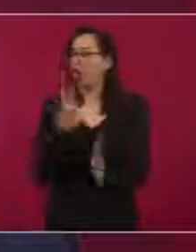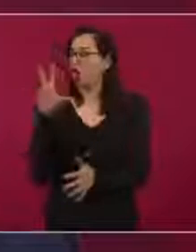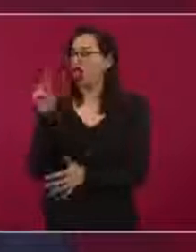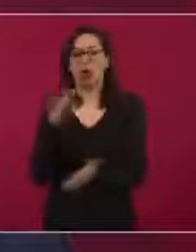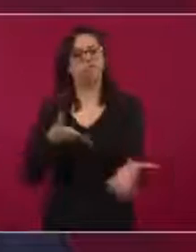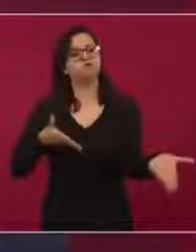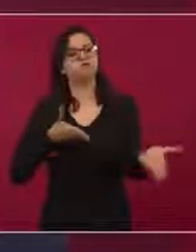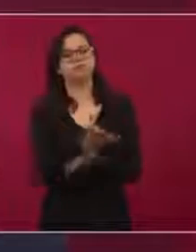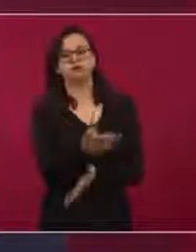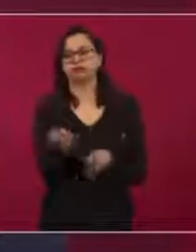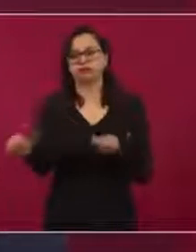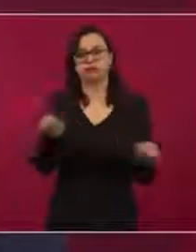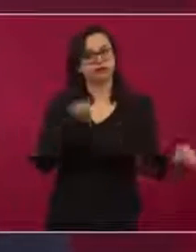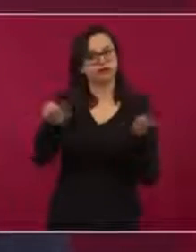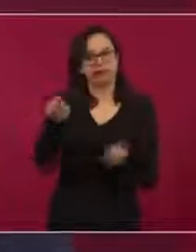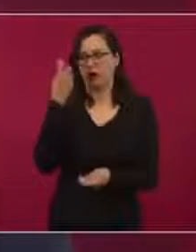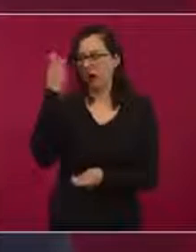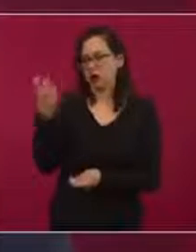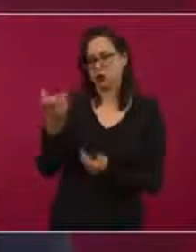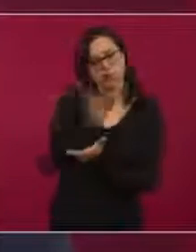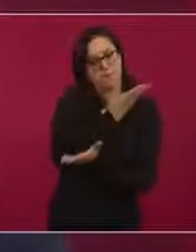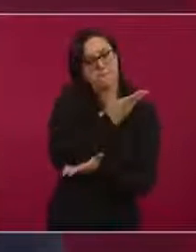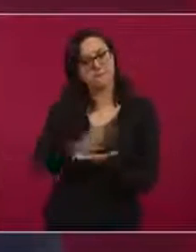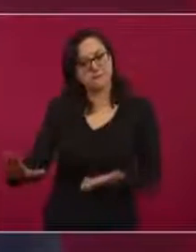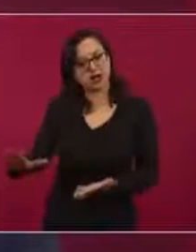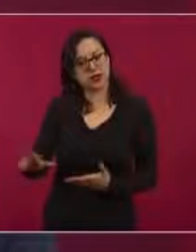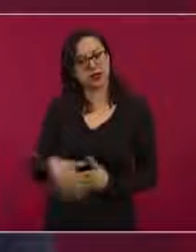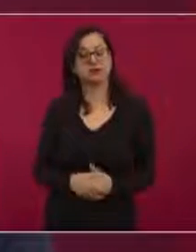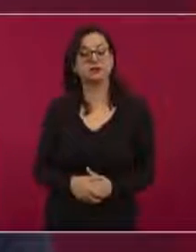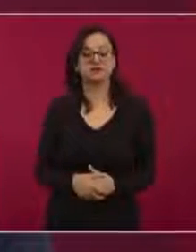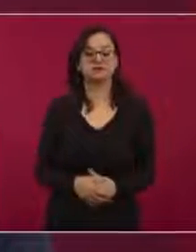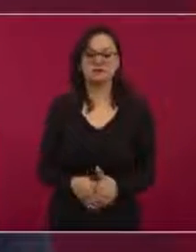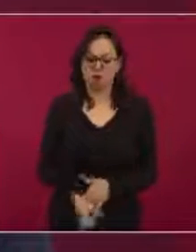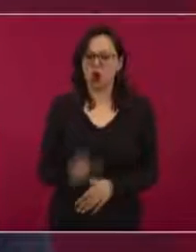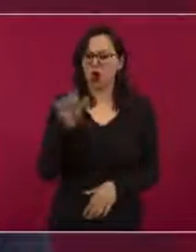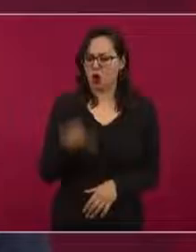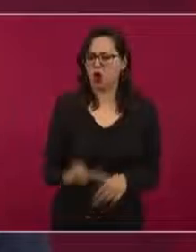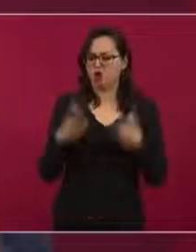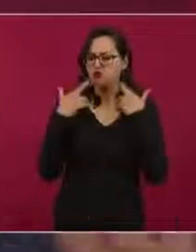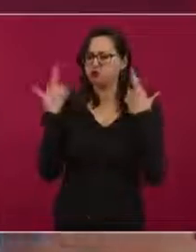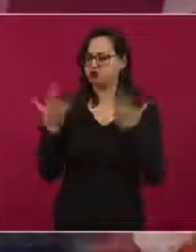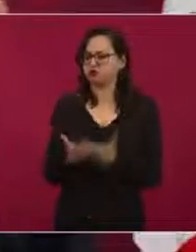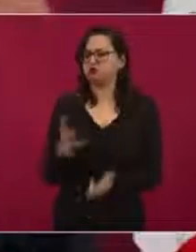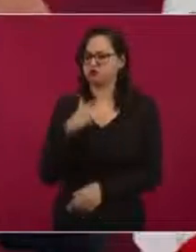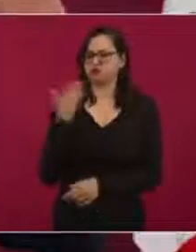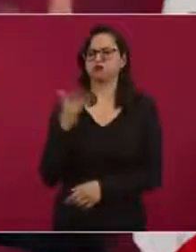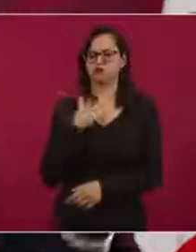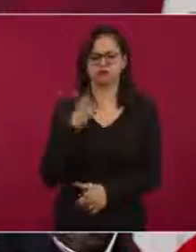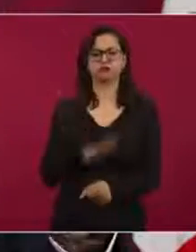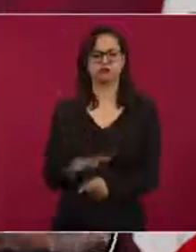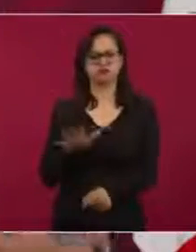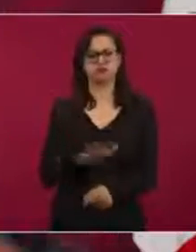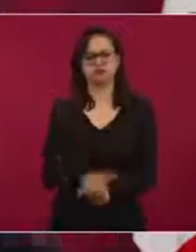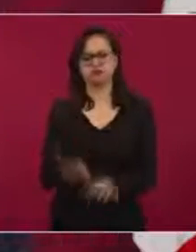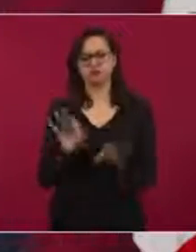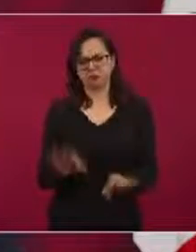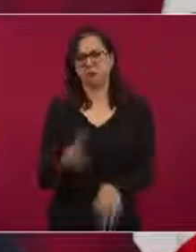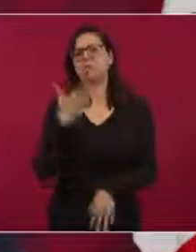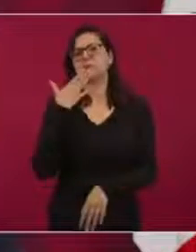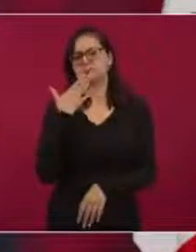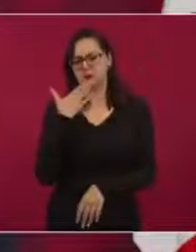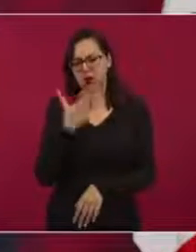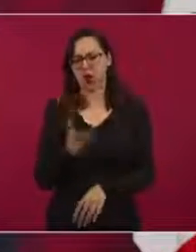entonces yo espero que sea una muy buena reunión porque vamos nosotros